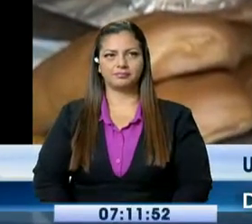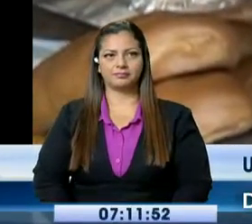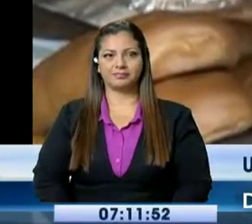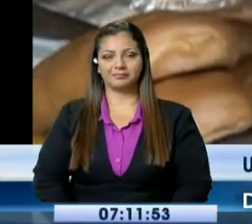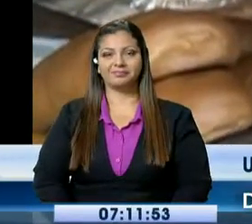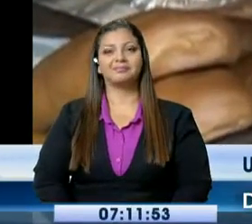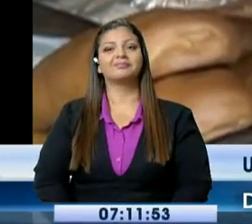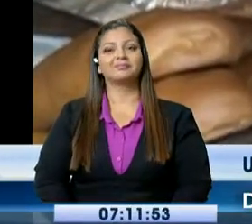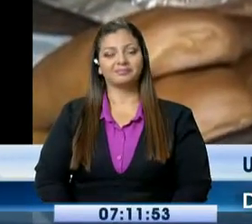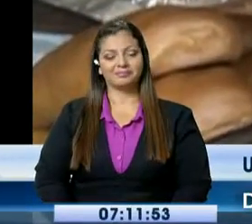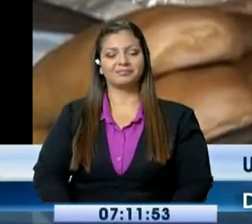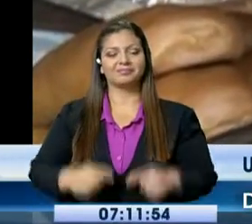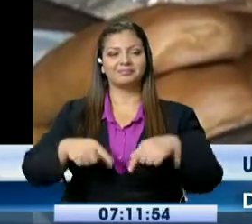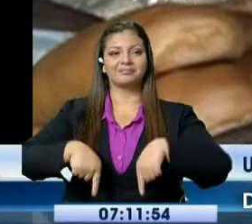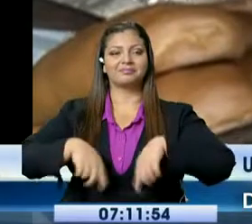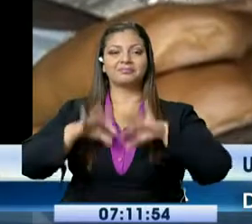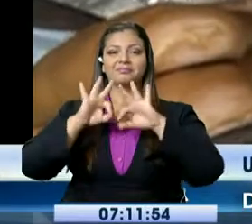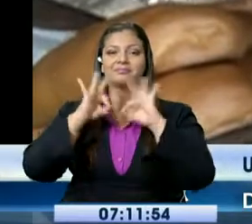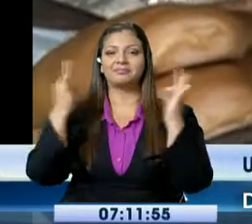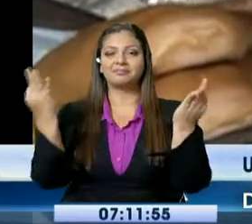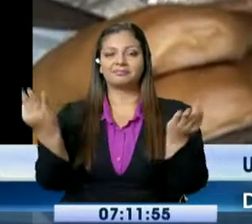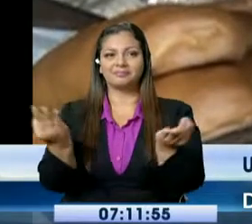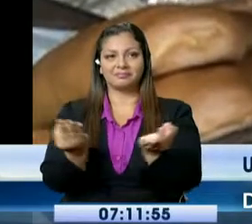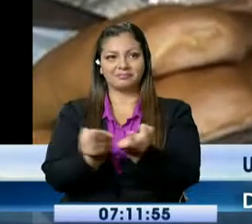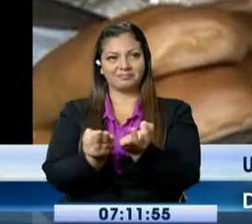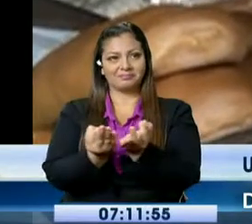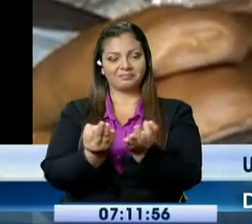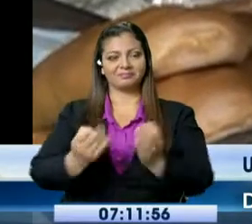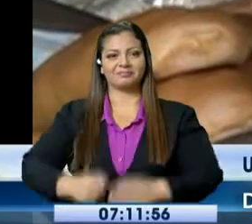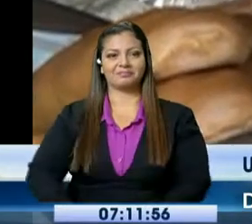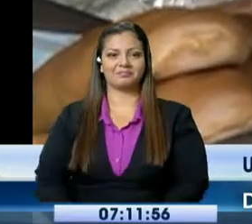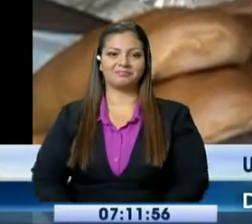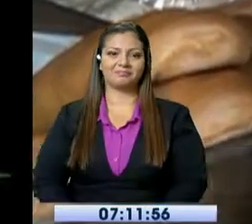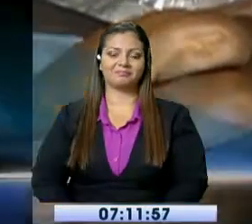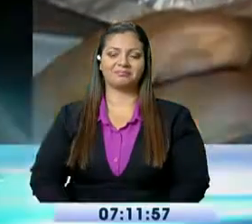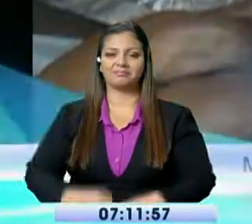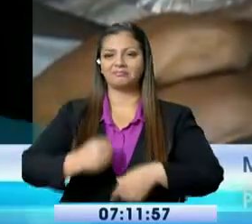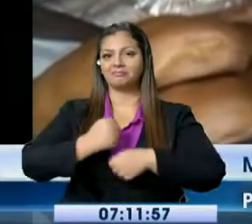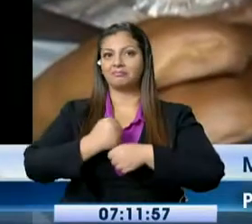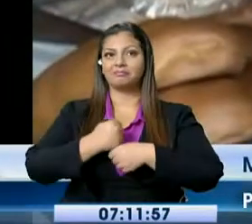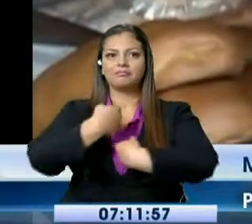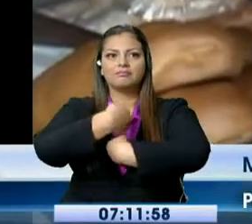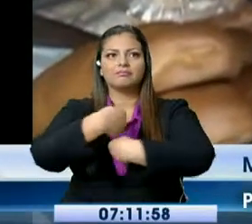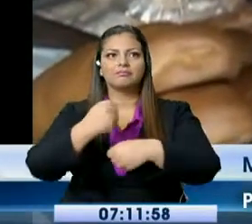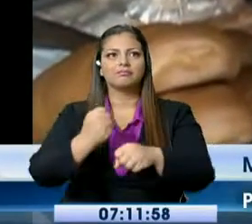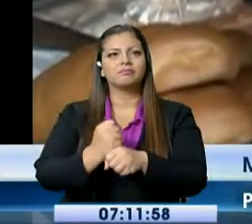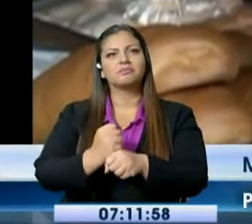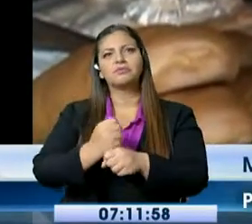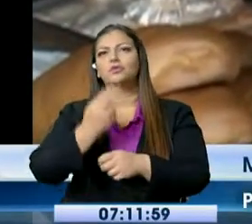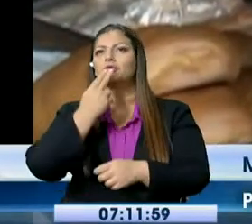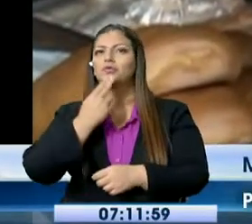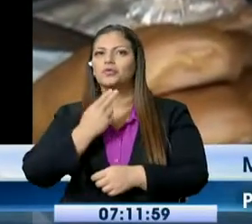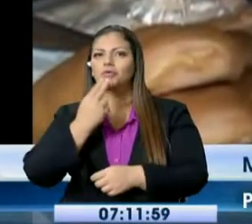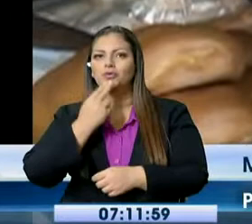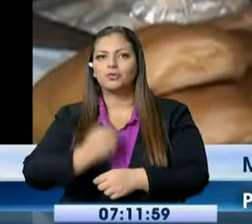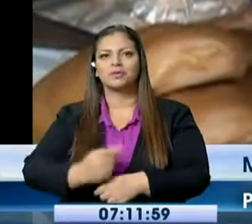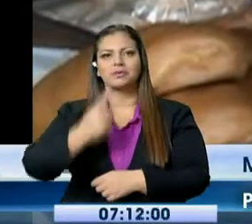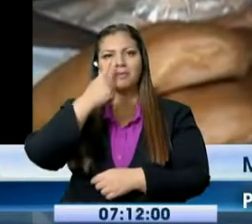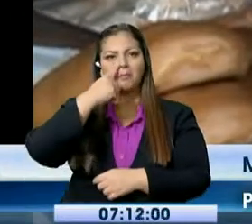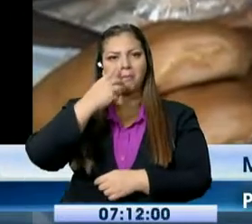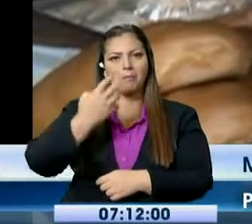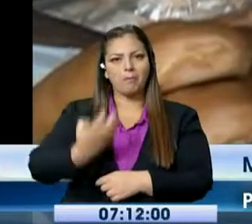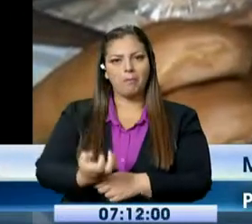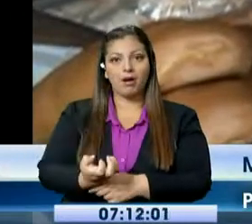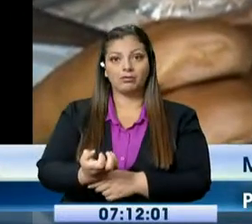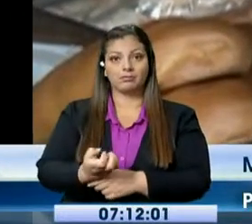aquí a esta panadería. Recuerda que el antiguo dueño Silvio Tobar hacía unos dulces ricos y el famoso pan de agua,